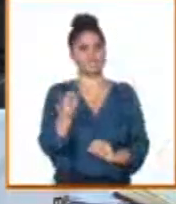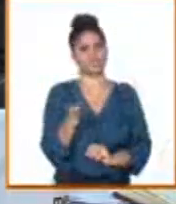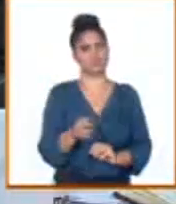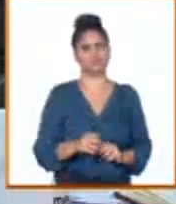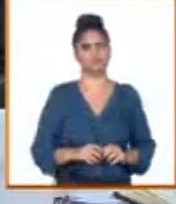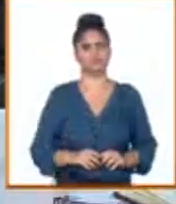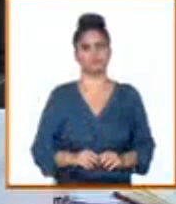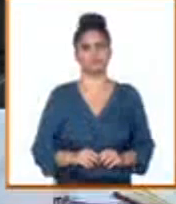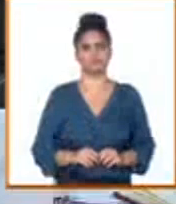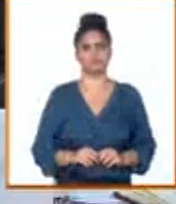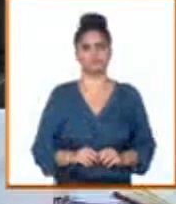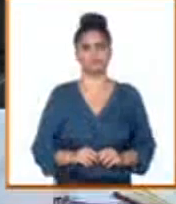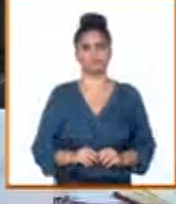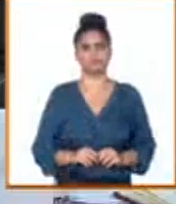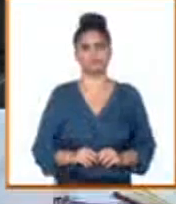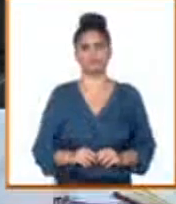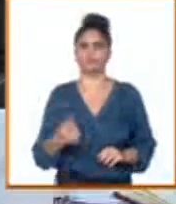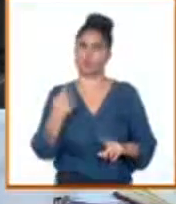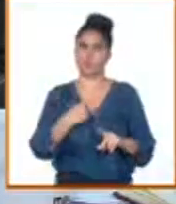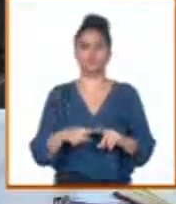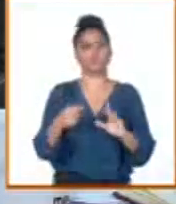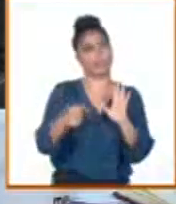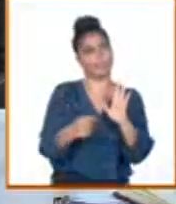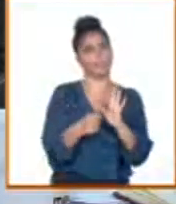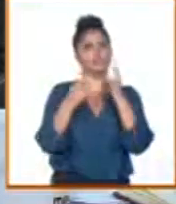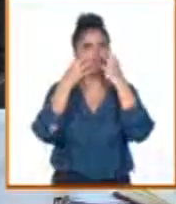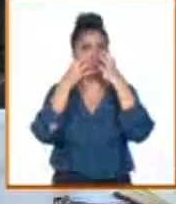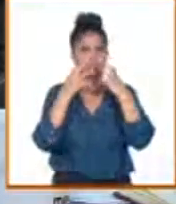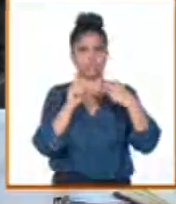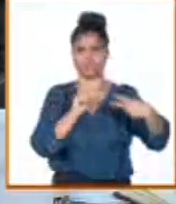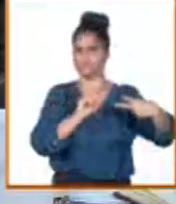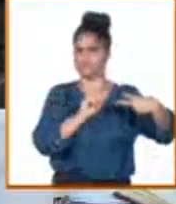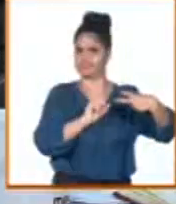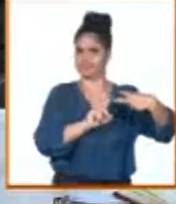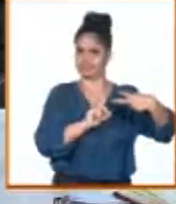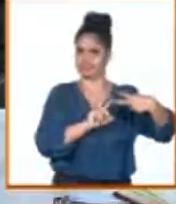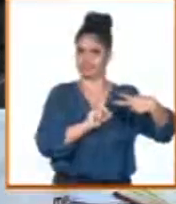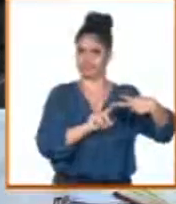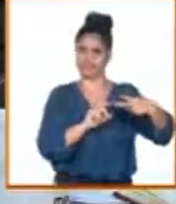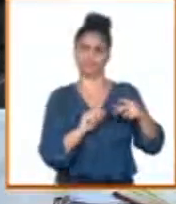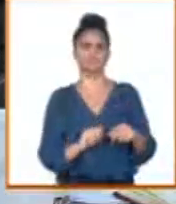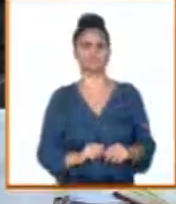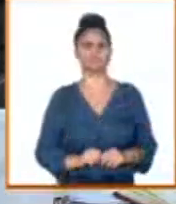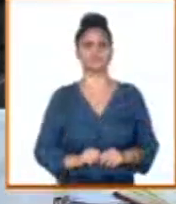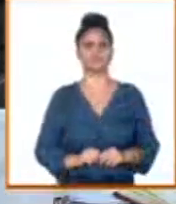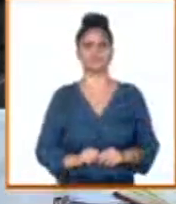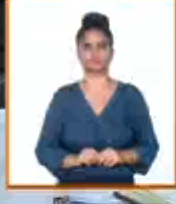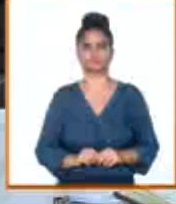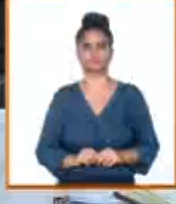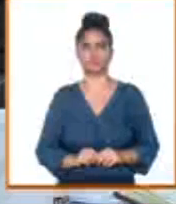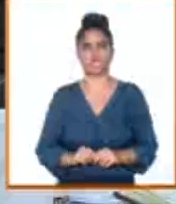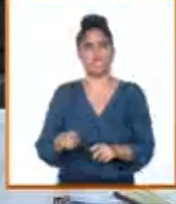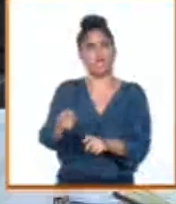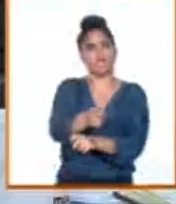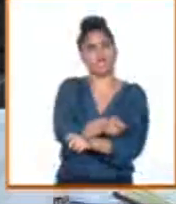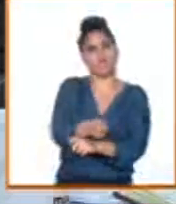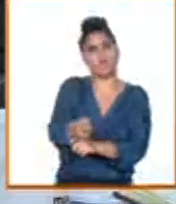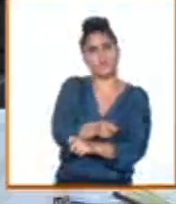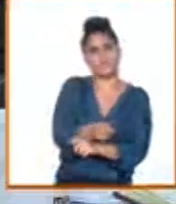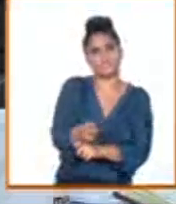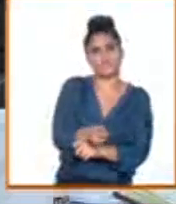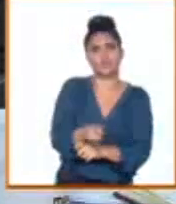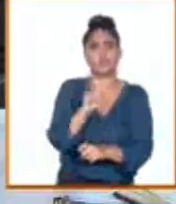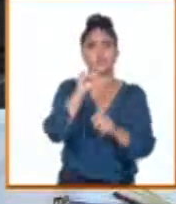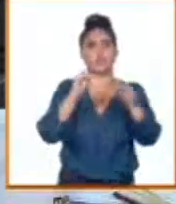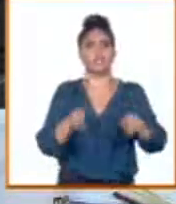en las condiciones de Cuba. Hay otro elemento muy importante, Randy, que tiene que ver con la dinámica de formación y funcionamiento del Instituto